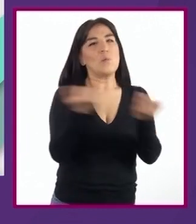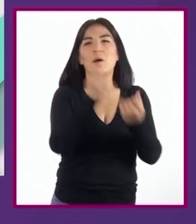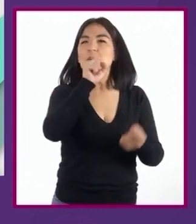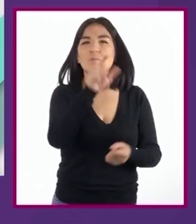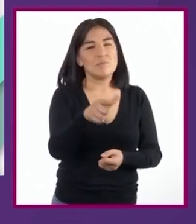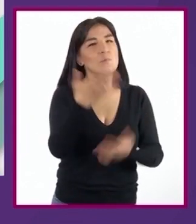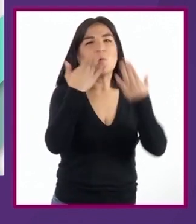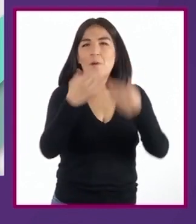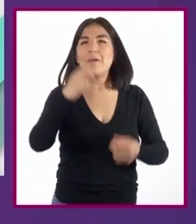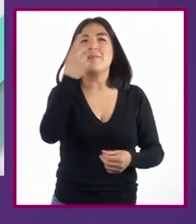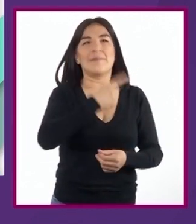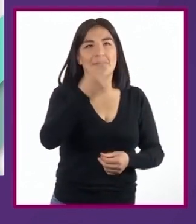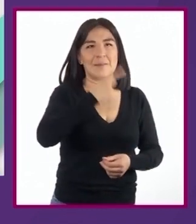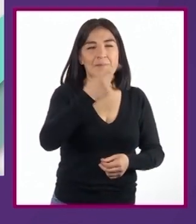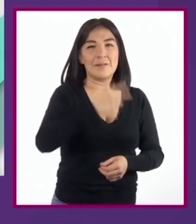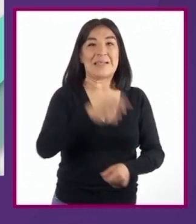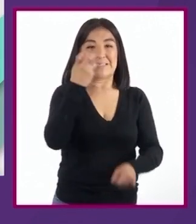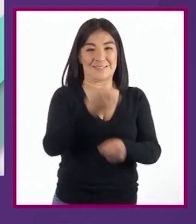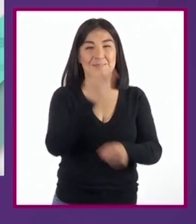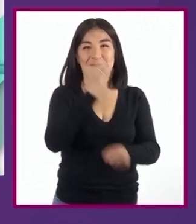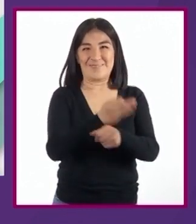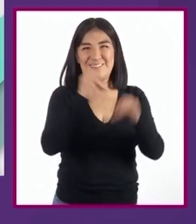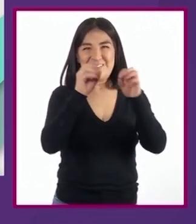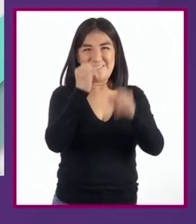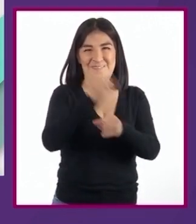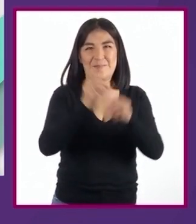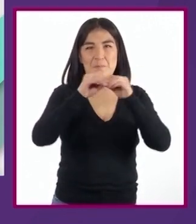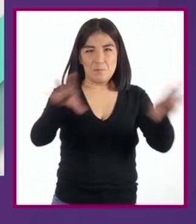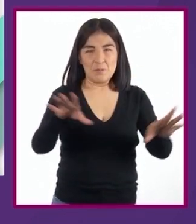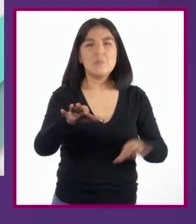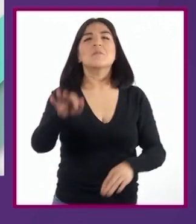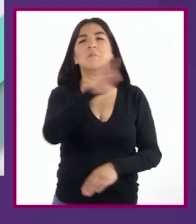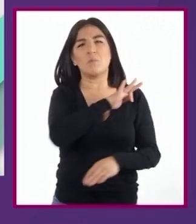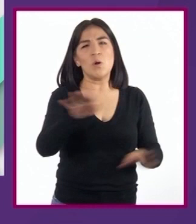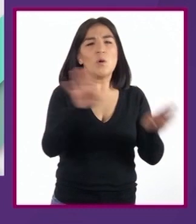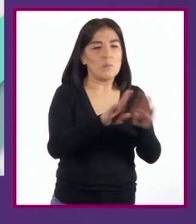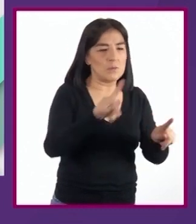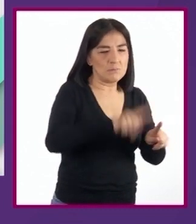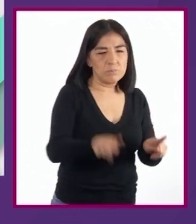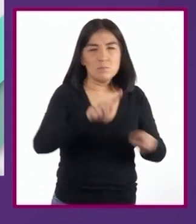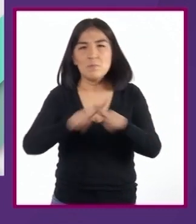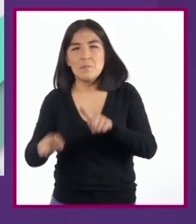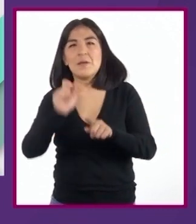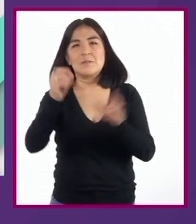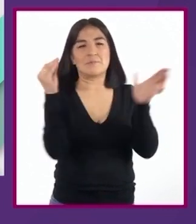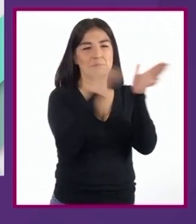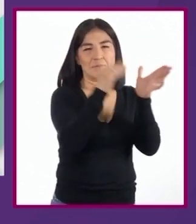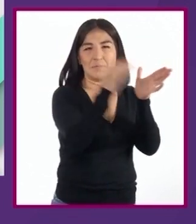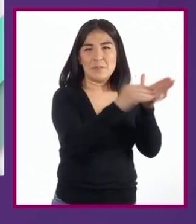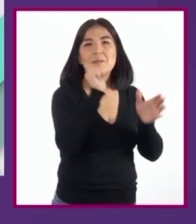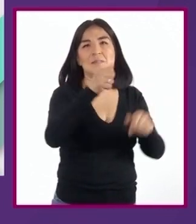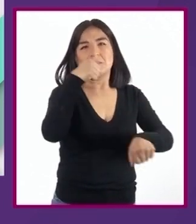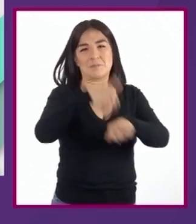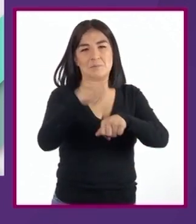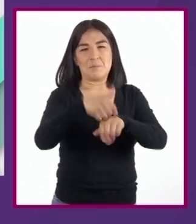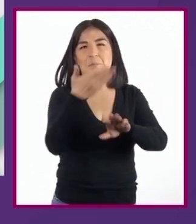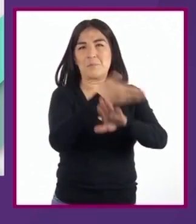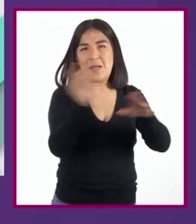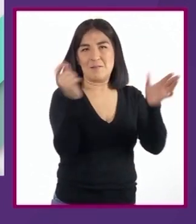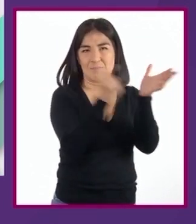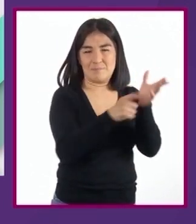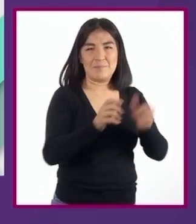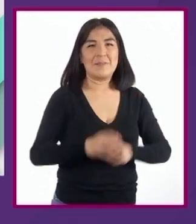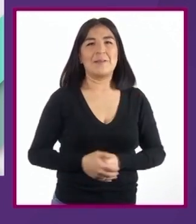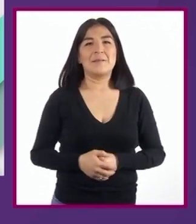diabéticos. Con estos datos, podemos, por diferencias, empezar a llenar los espacios en blanco. Es